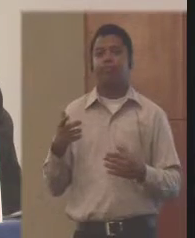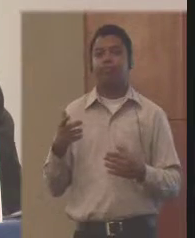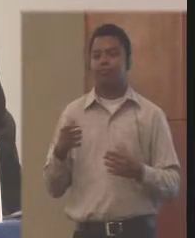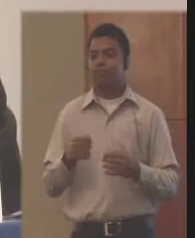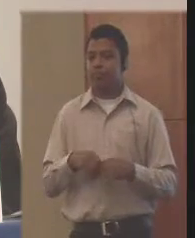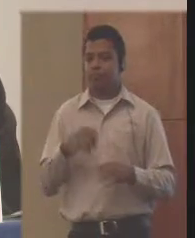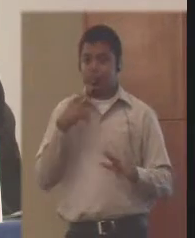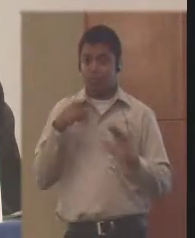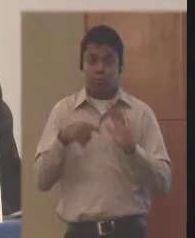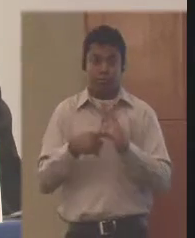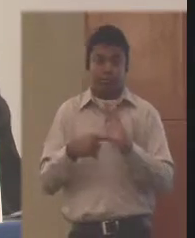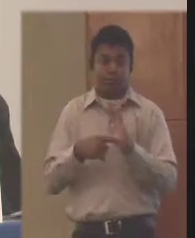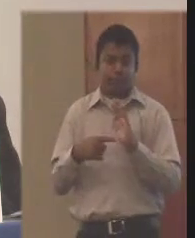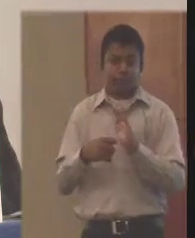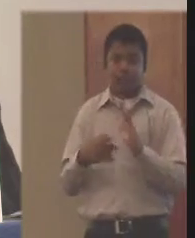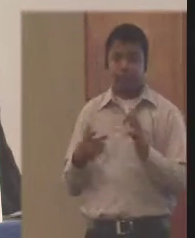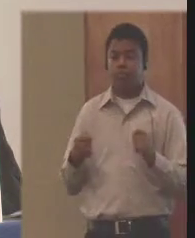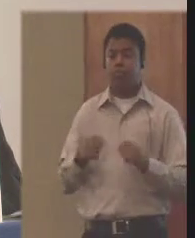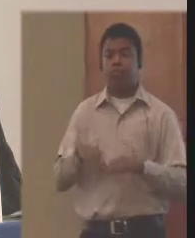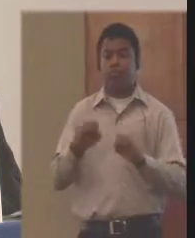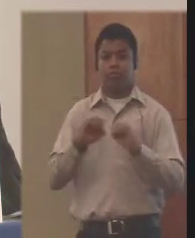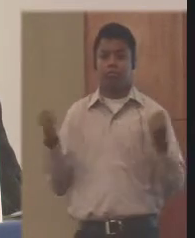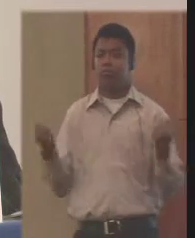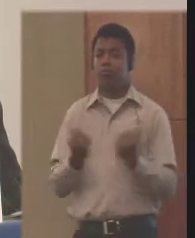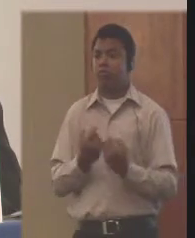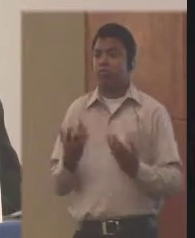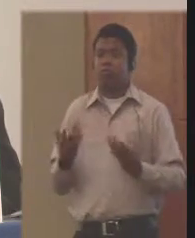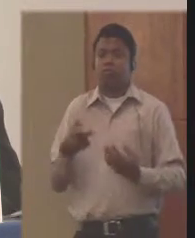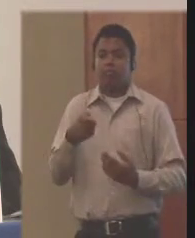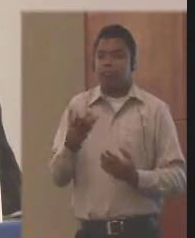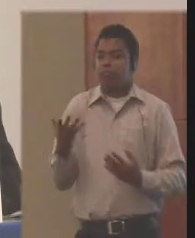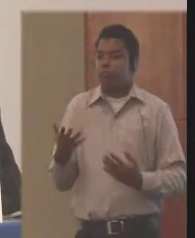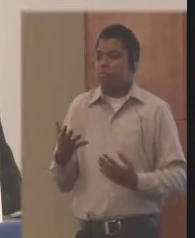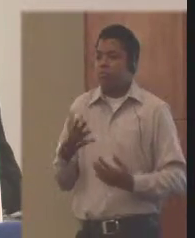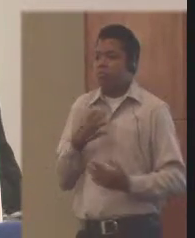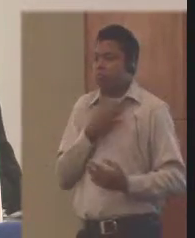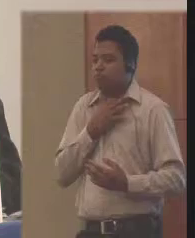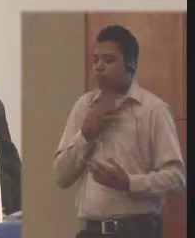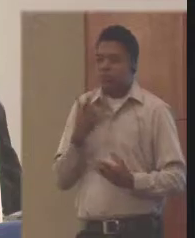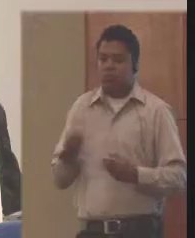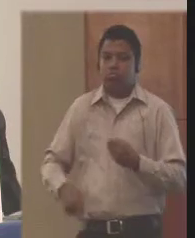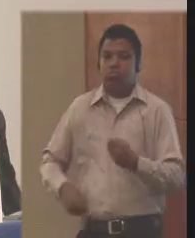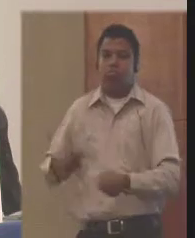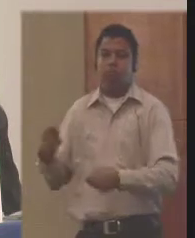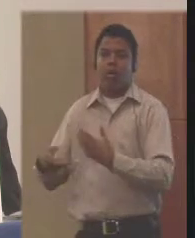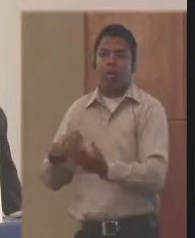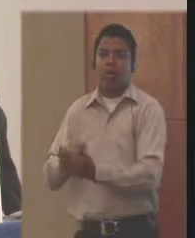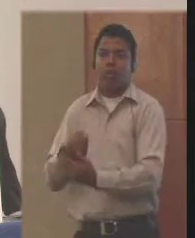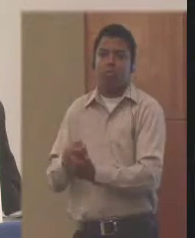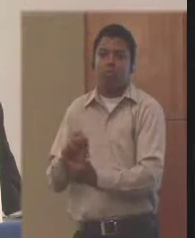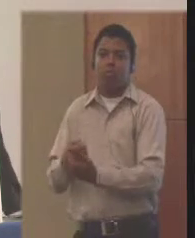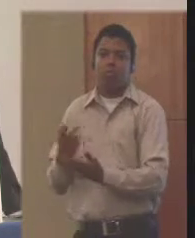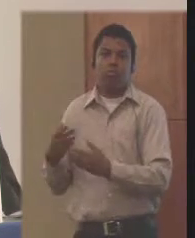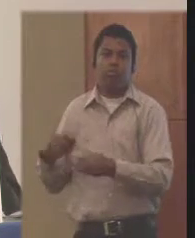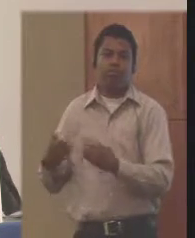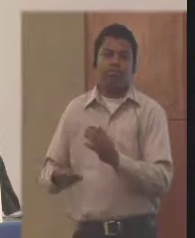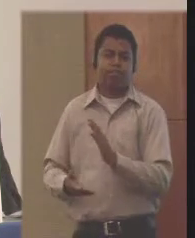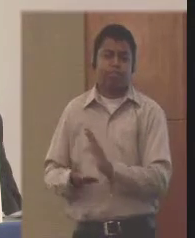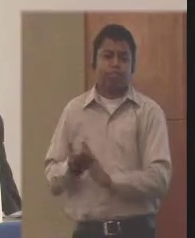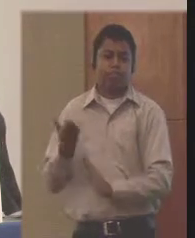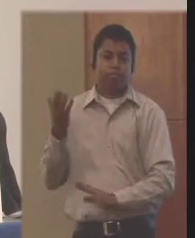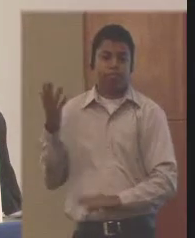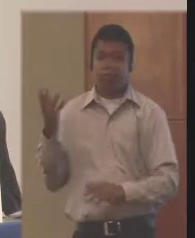está asumiendo costos muy altos debido a esas bajas coberturas, pero también no solamente en el tema de seguros, la falta de